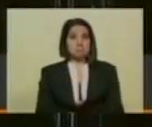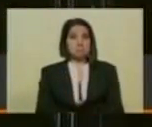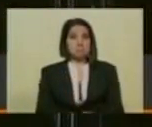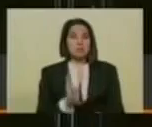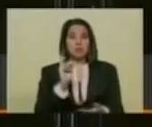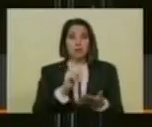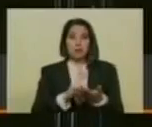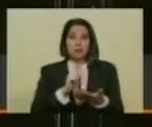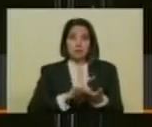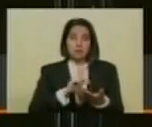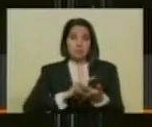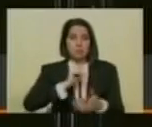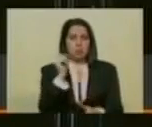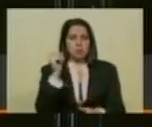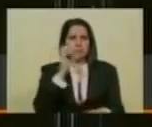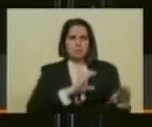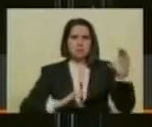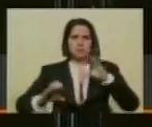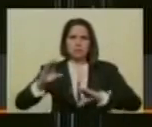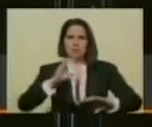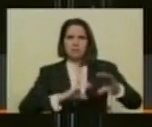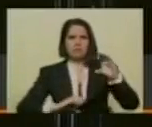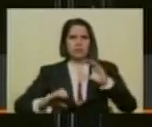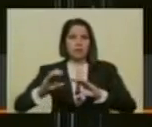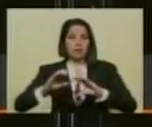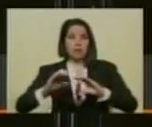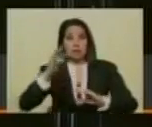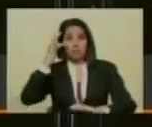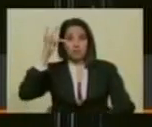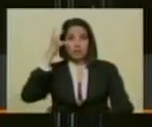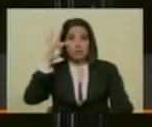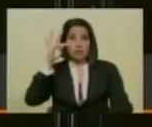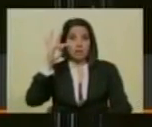Participan allí la policía científica, la fiscalía,